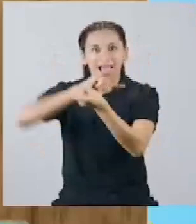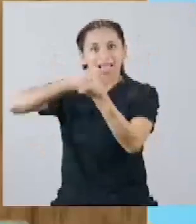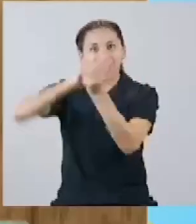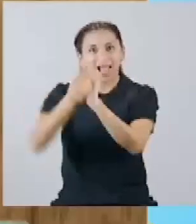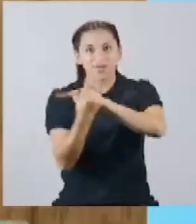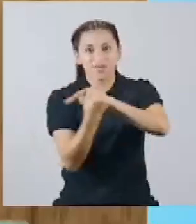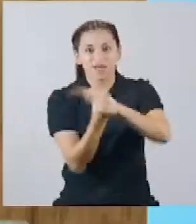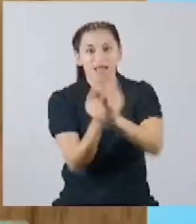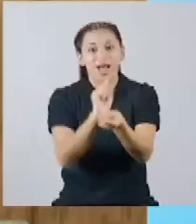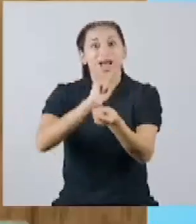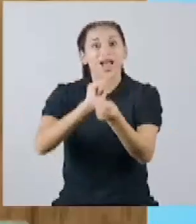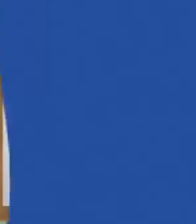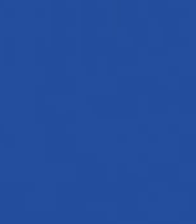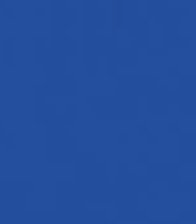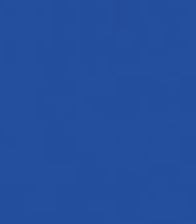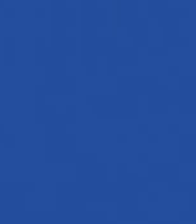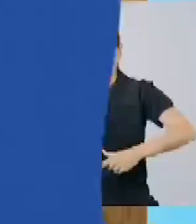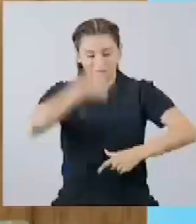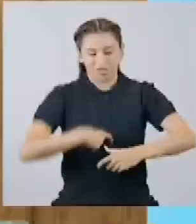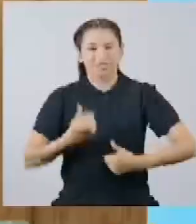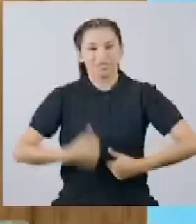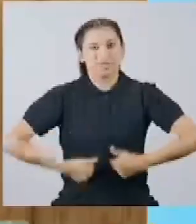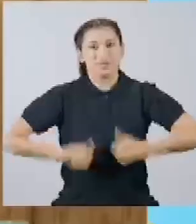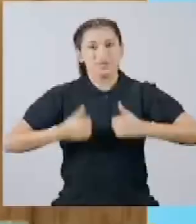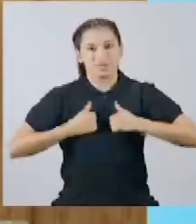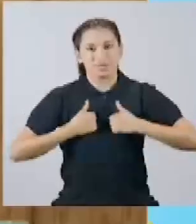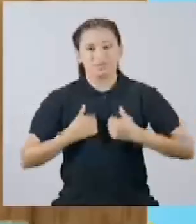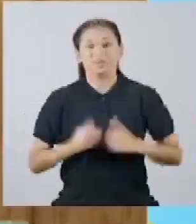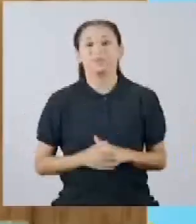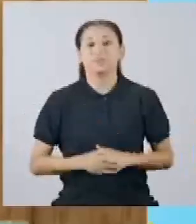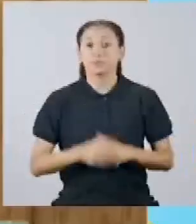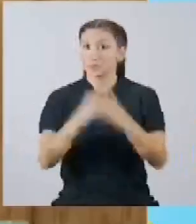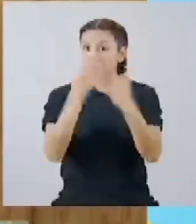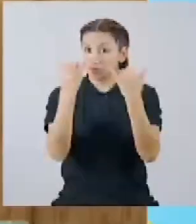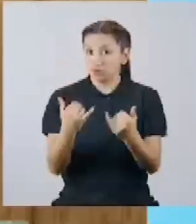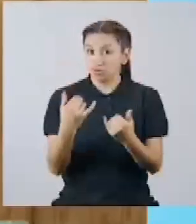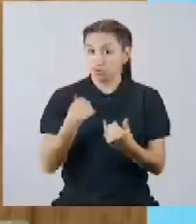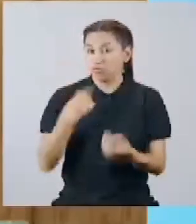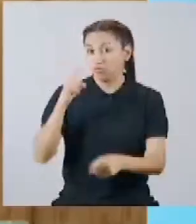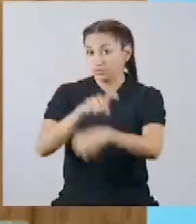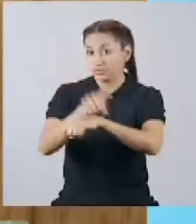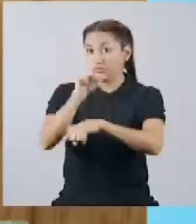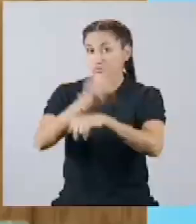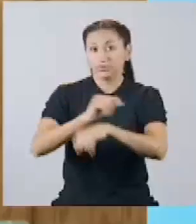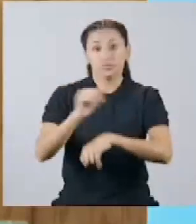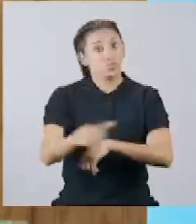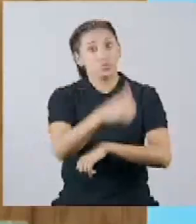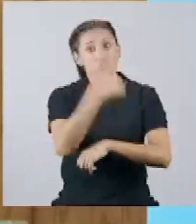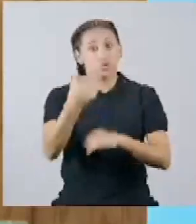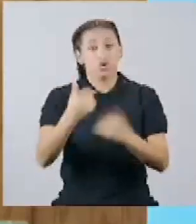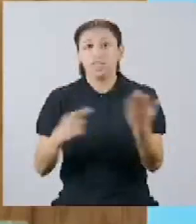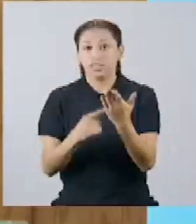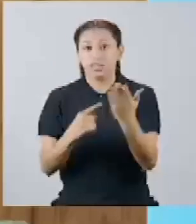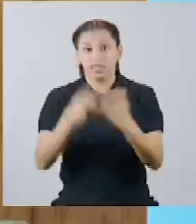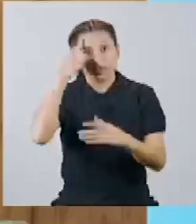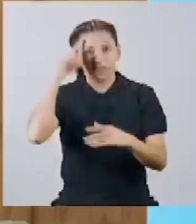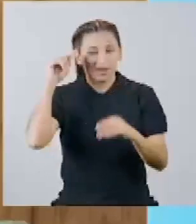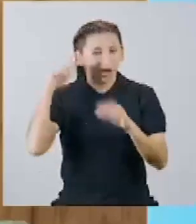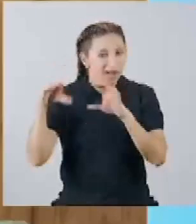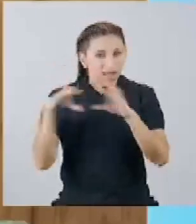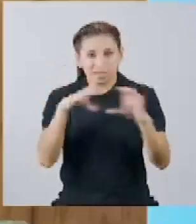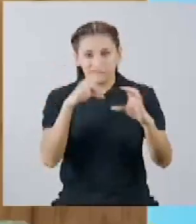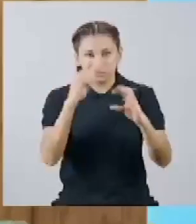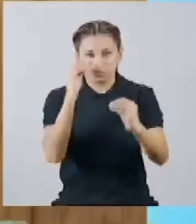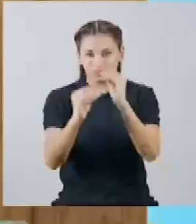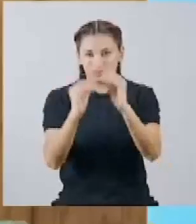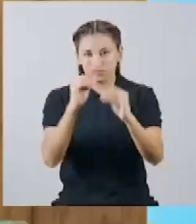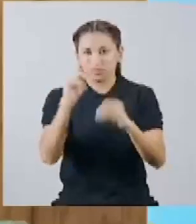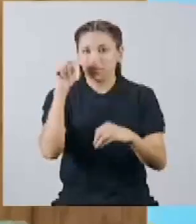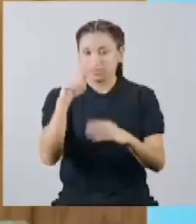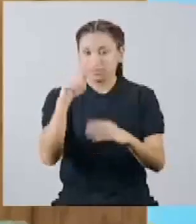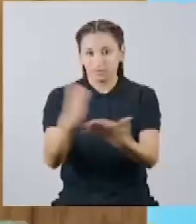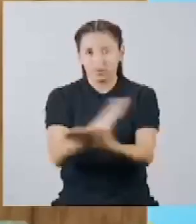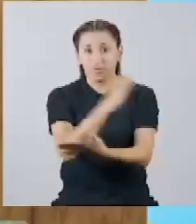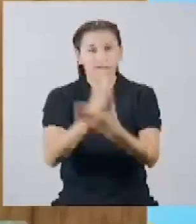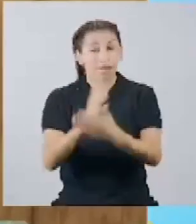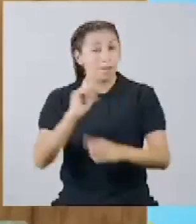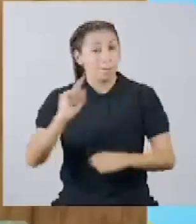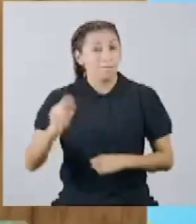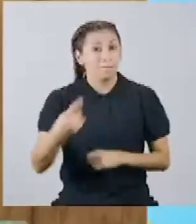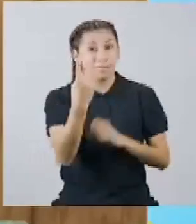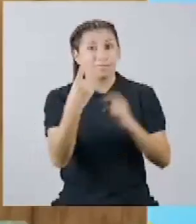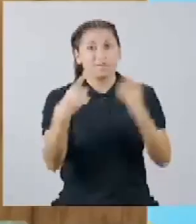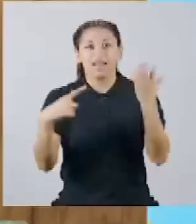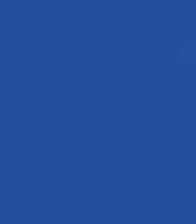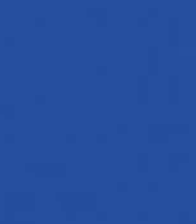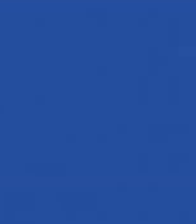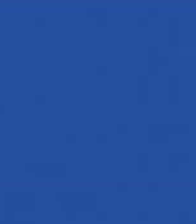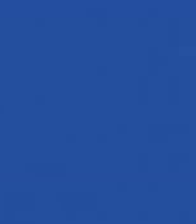de vivir de las personas. Ahora les enseñaré otras técnicas para definir ese problema. La primera es la